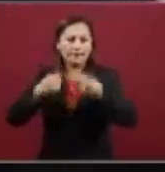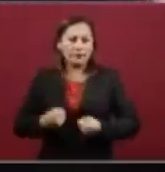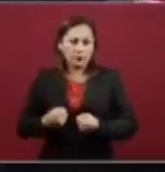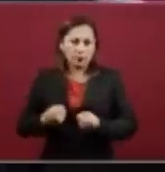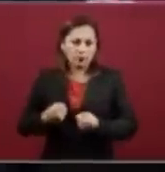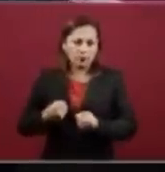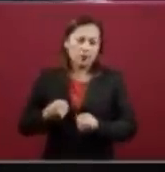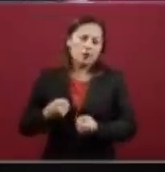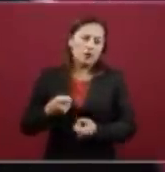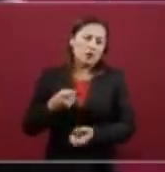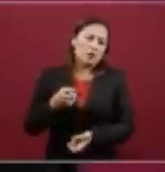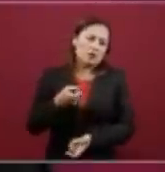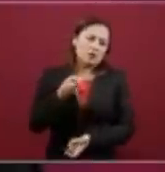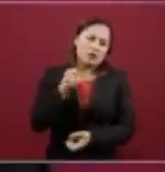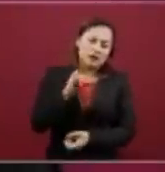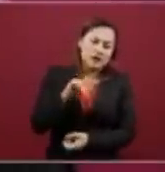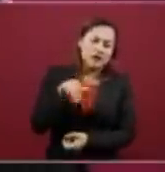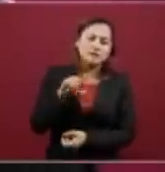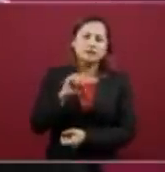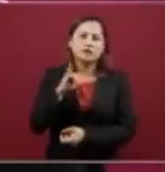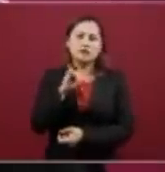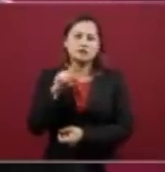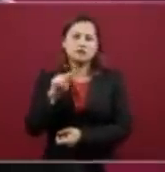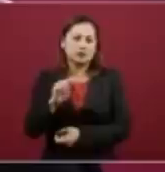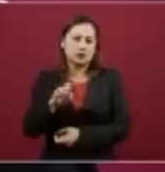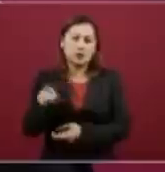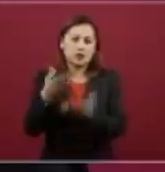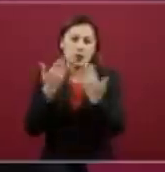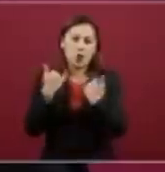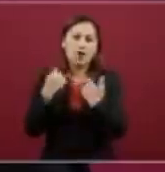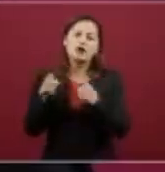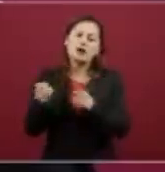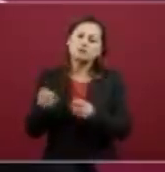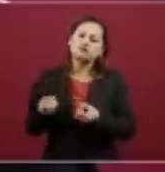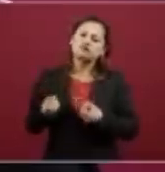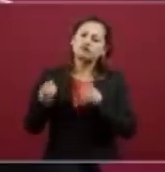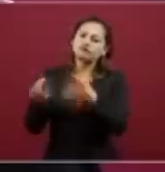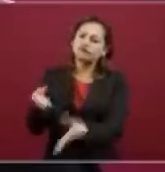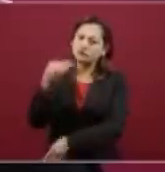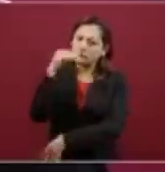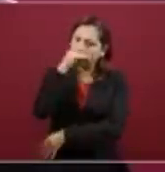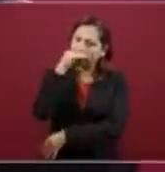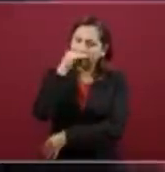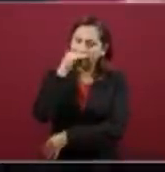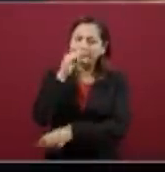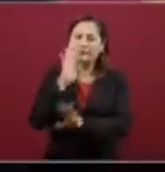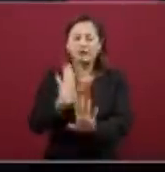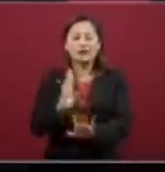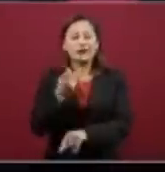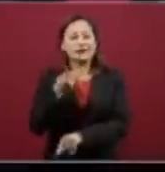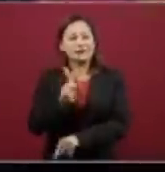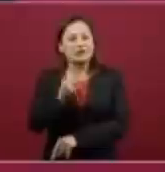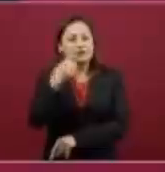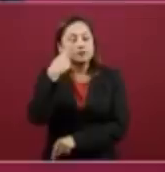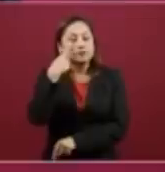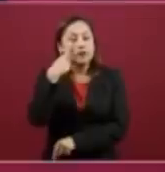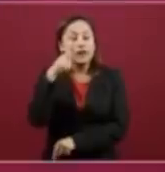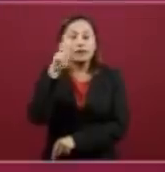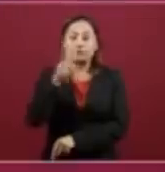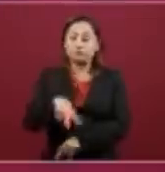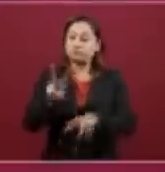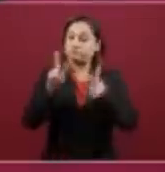Que es un problema complejo, porque lo que hicieron